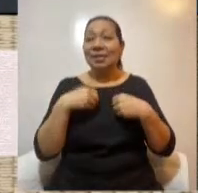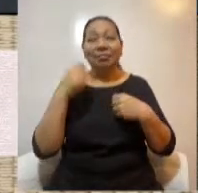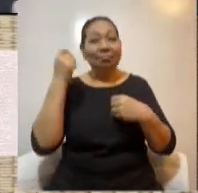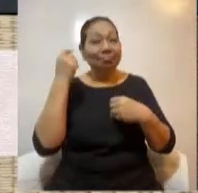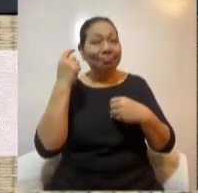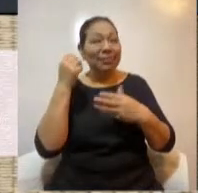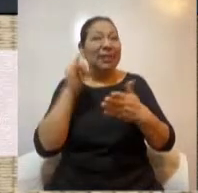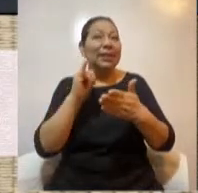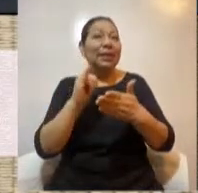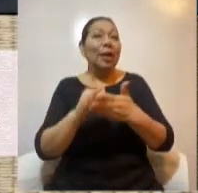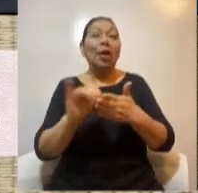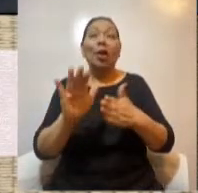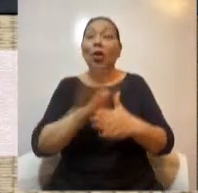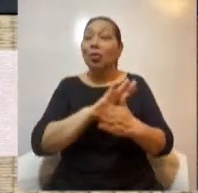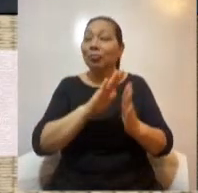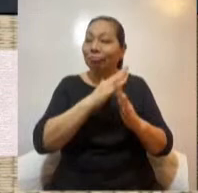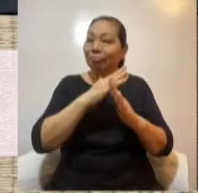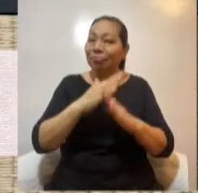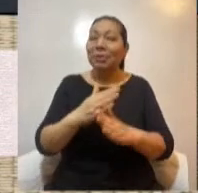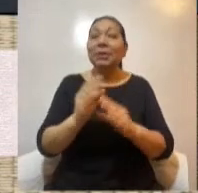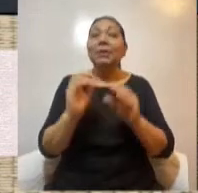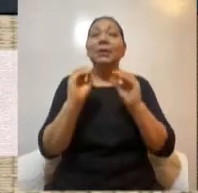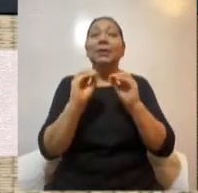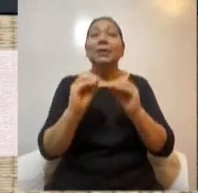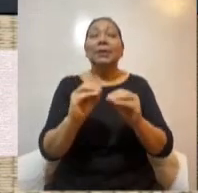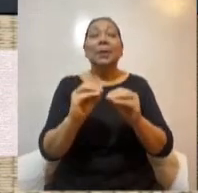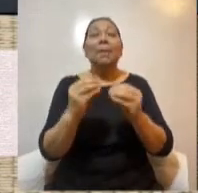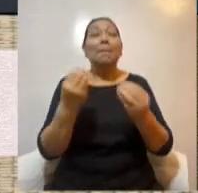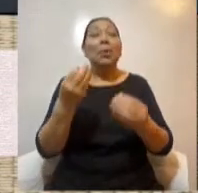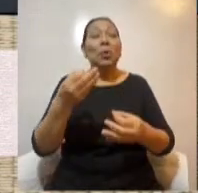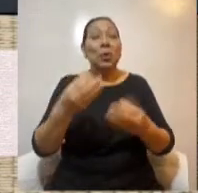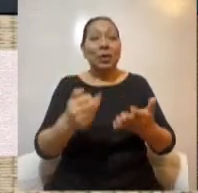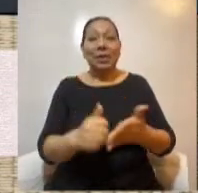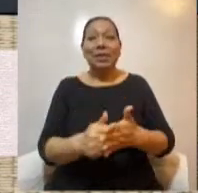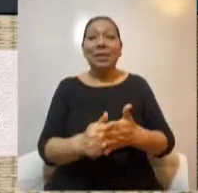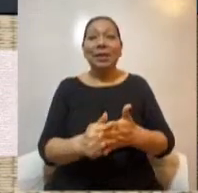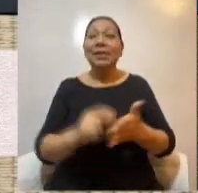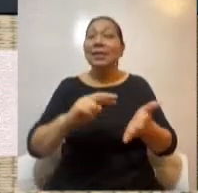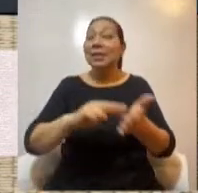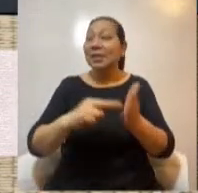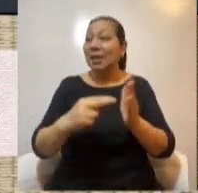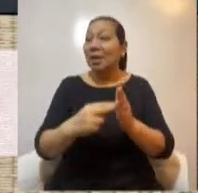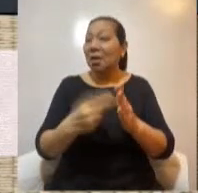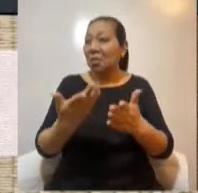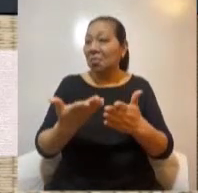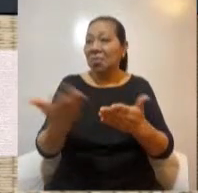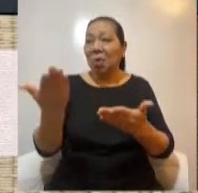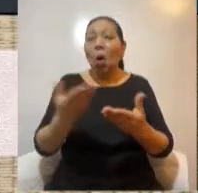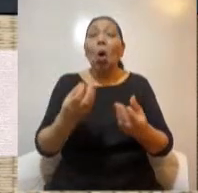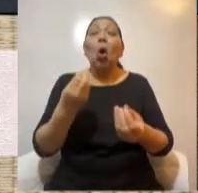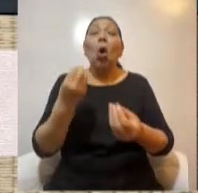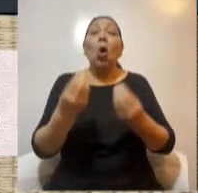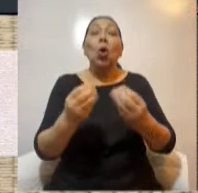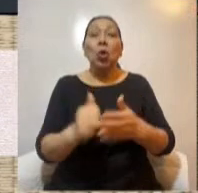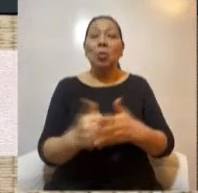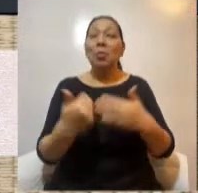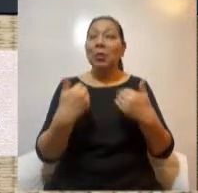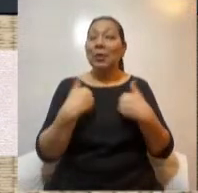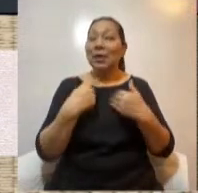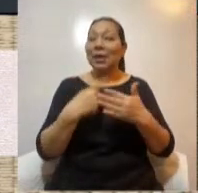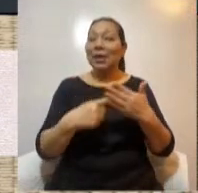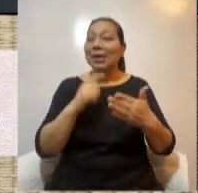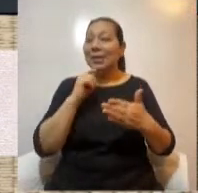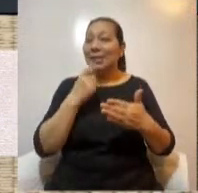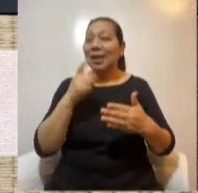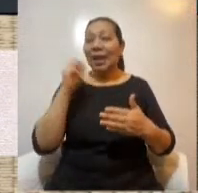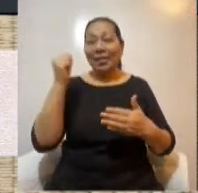aceptable, comprensible, digamos, queda totalmente descartado. Nos propone, esta sentencia, ejemplifica una manera de entender cómo deben